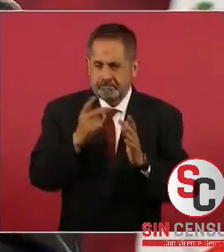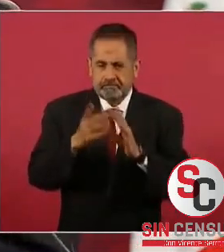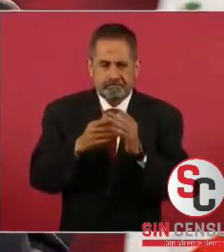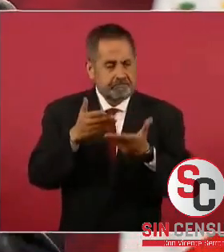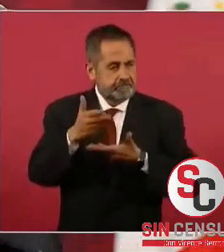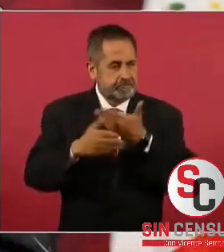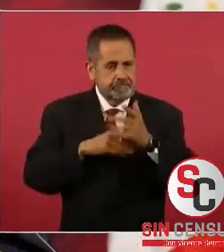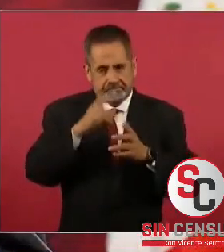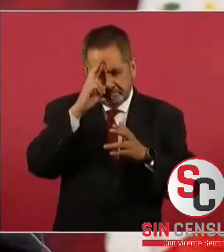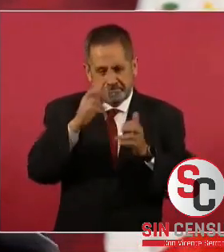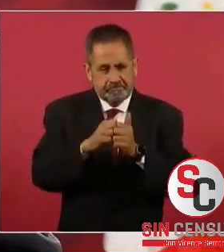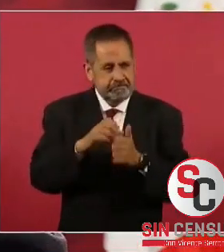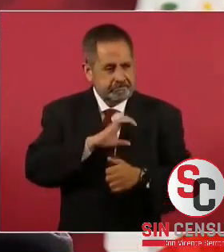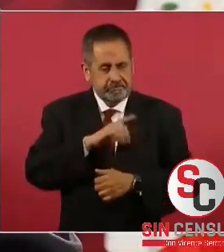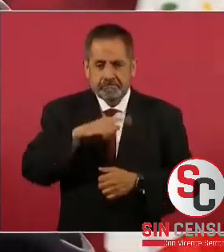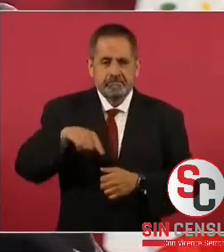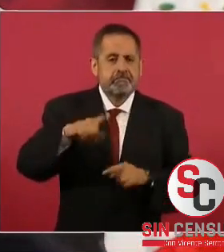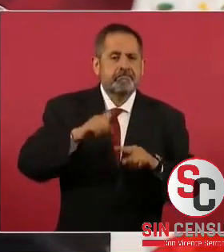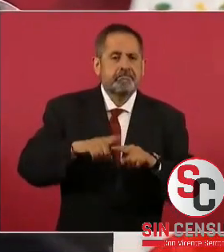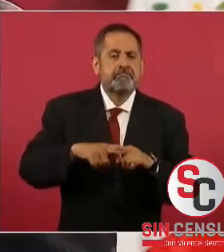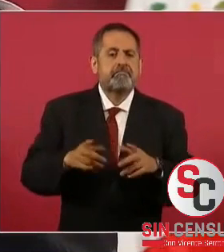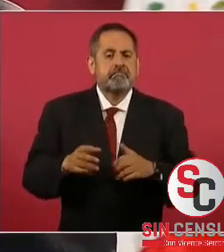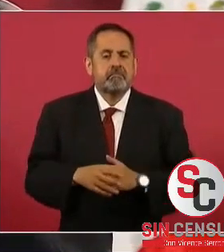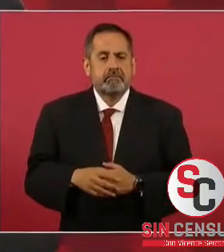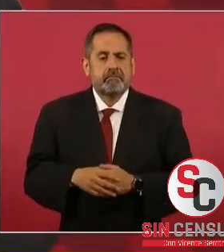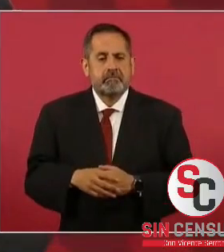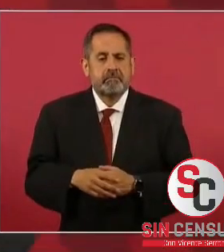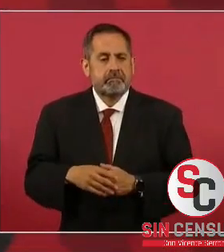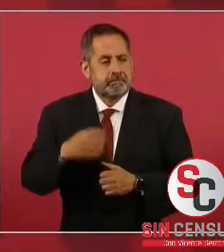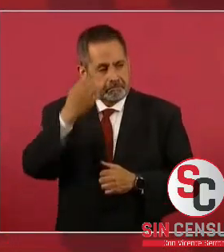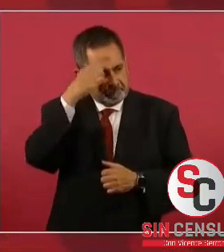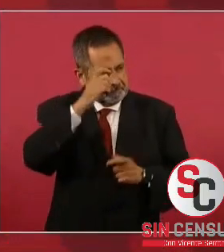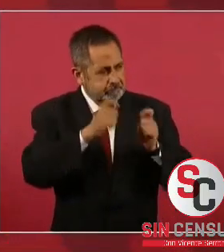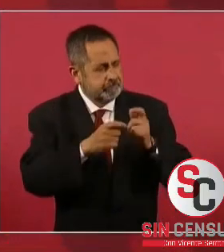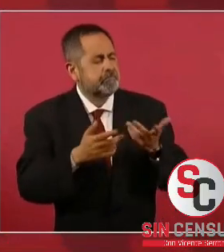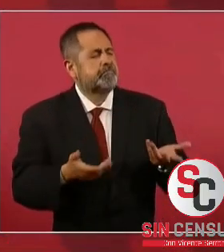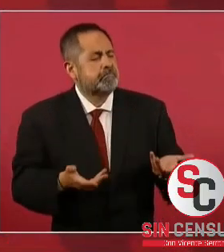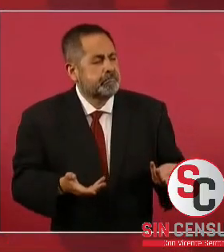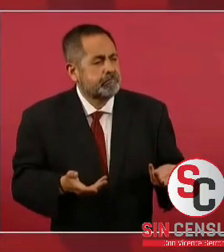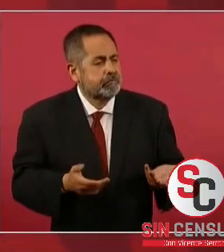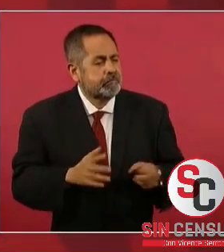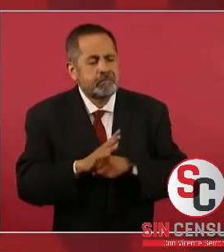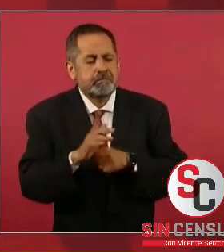respetuosa, amistosa, cariñosamente a los expertos